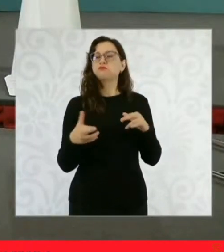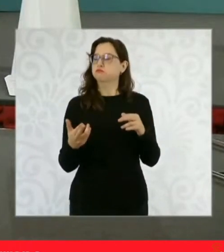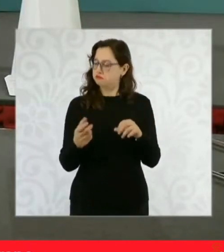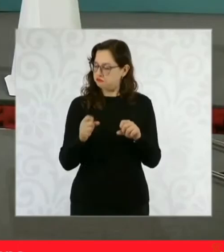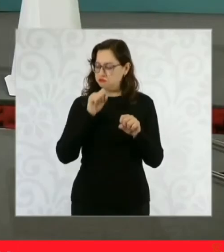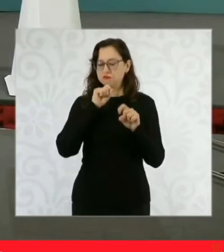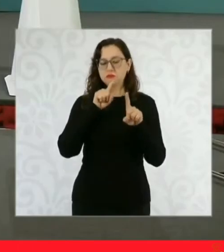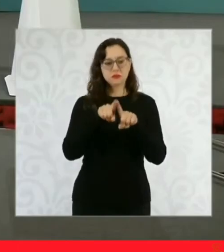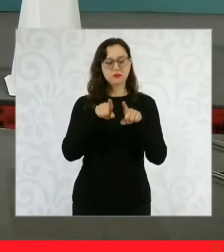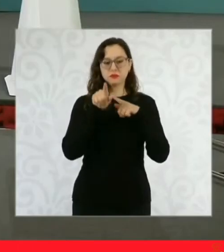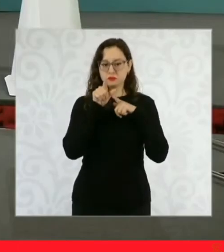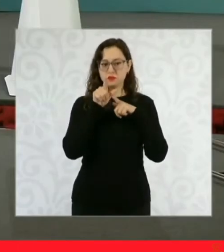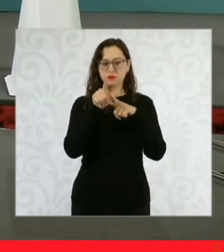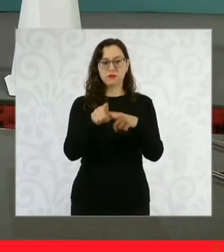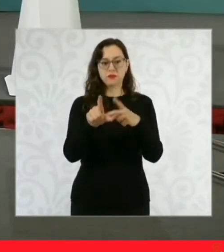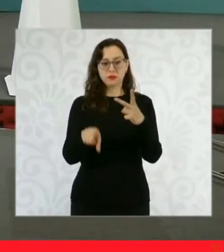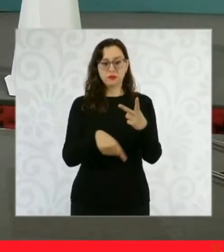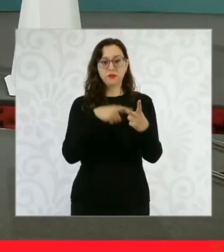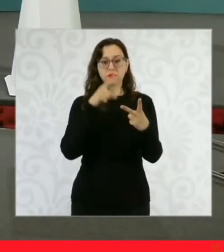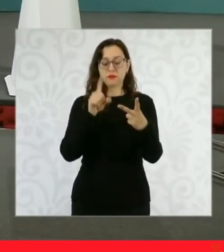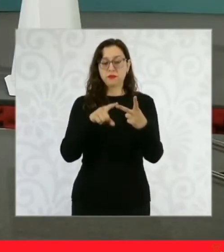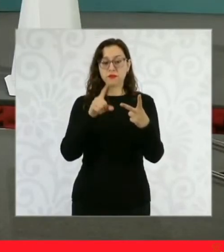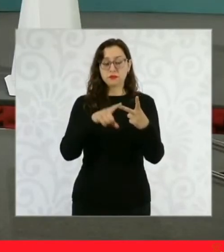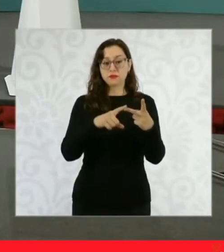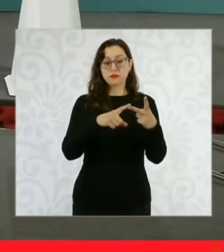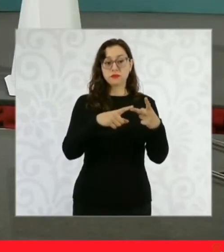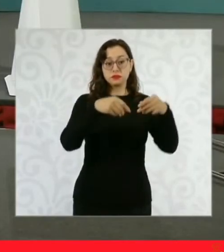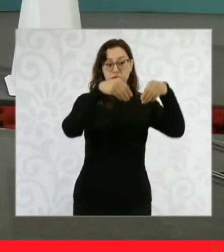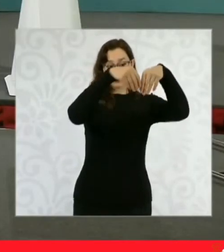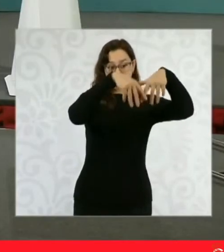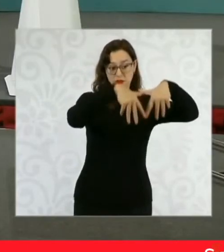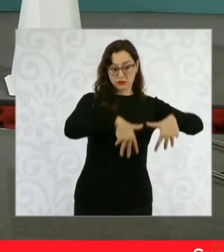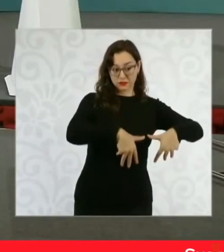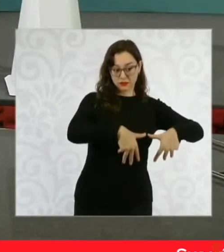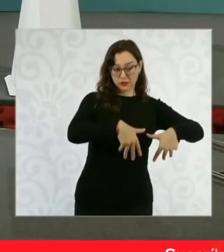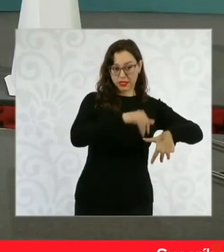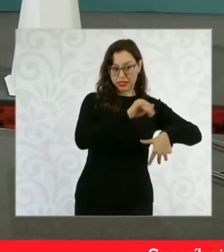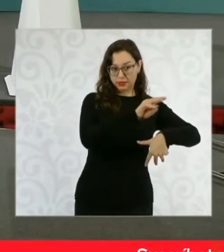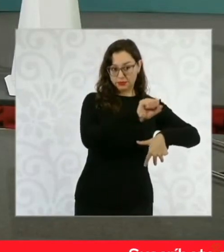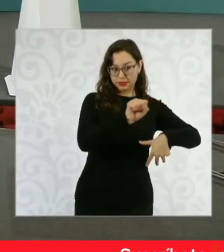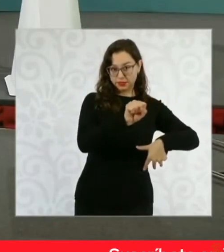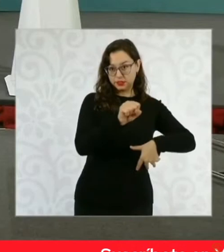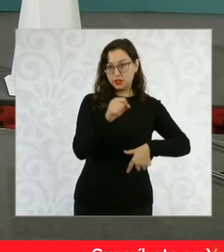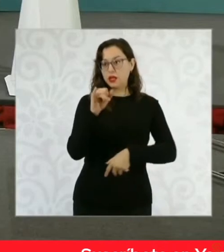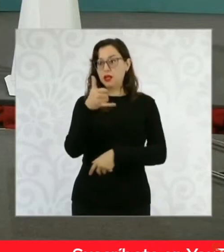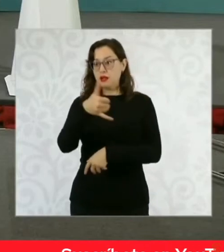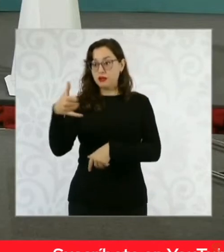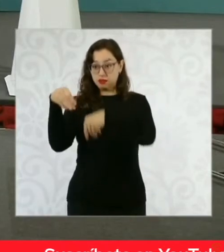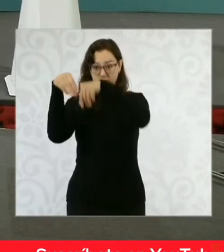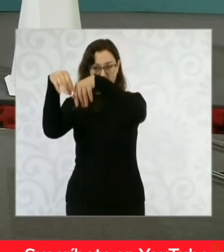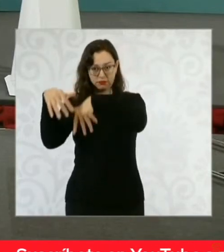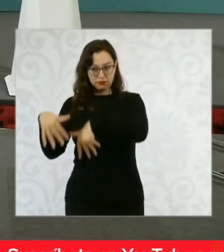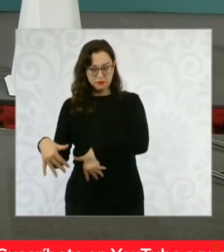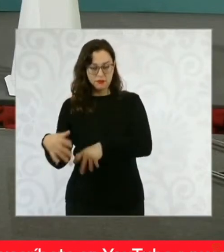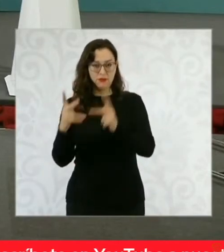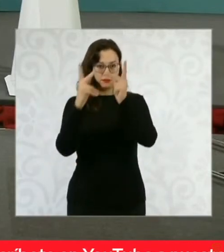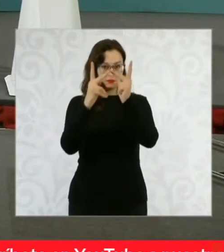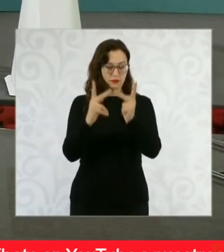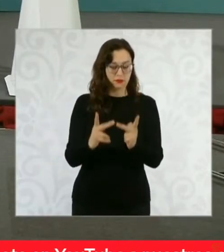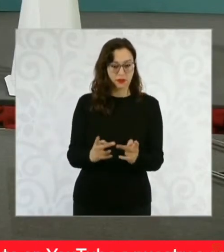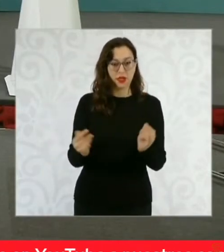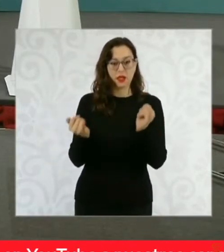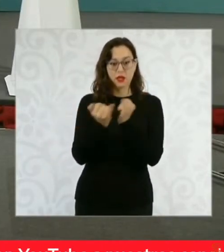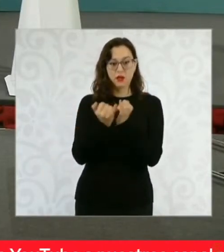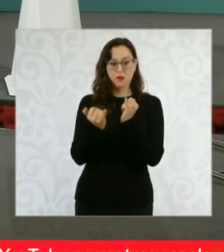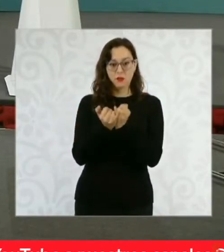Infonavit. Se homologa el esquema de gobierno al del IMSS. El director general, como representante del